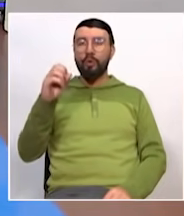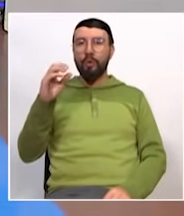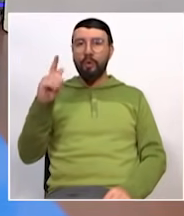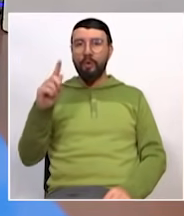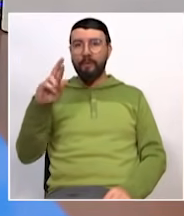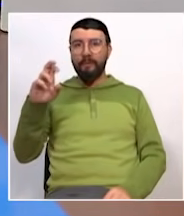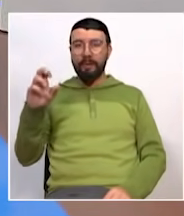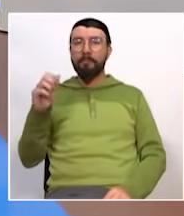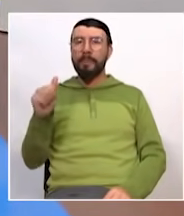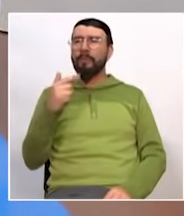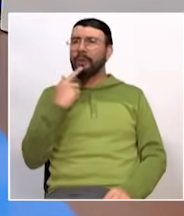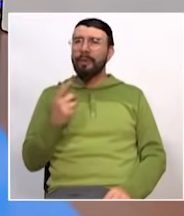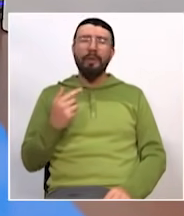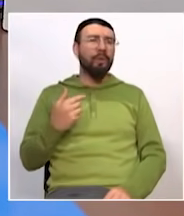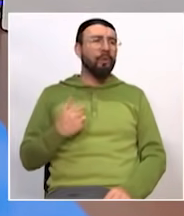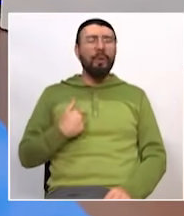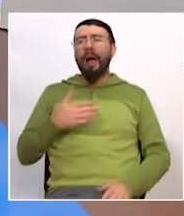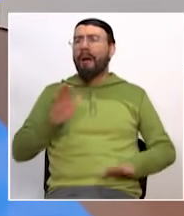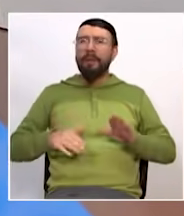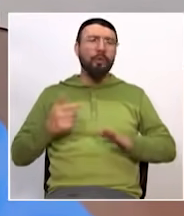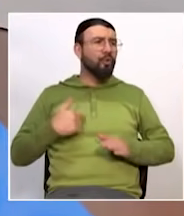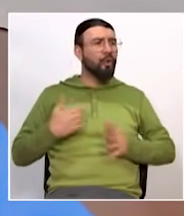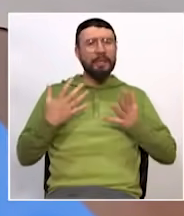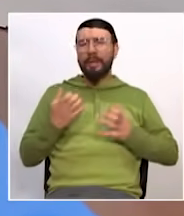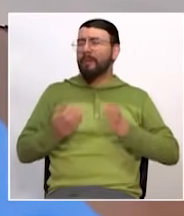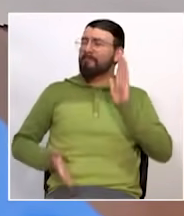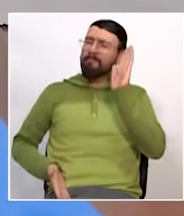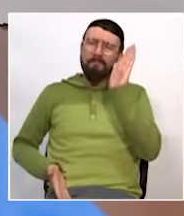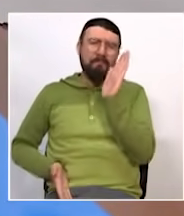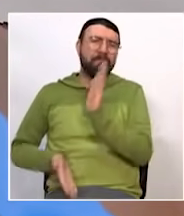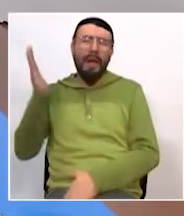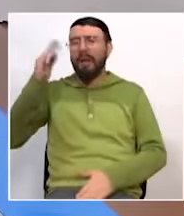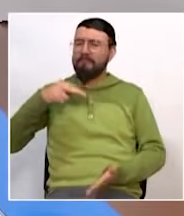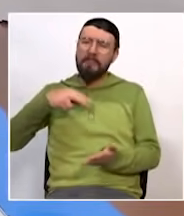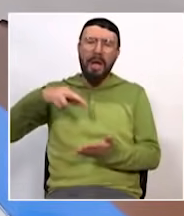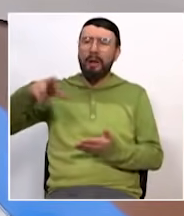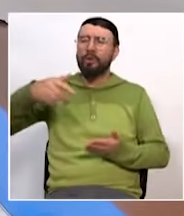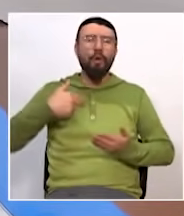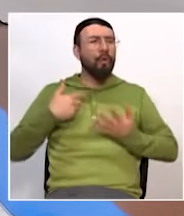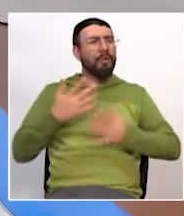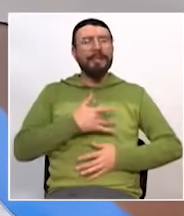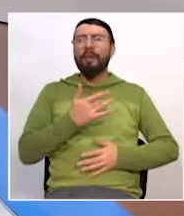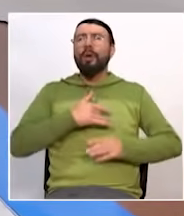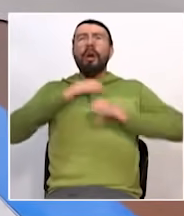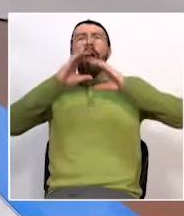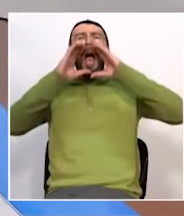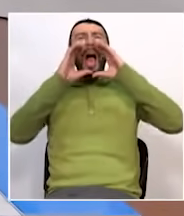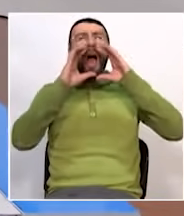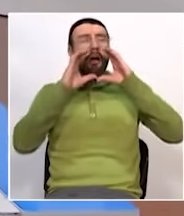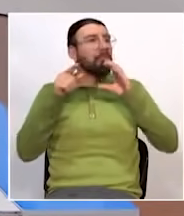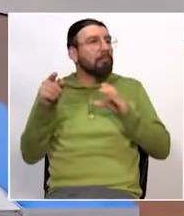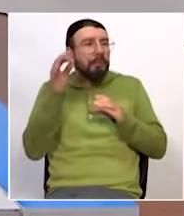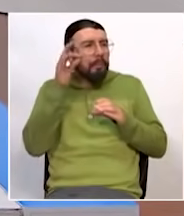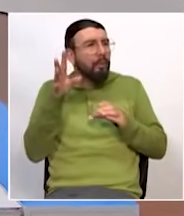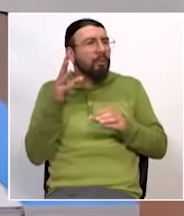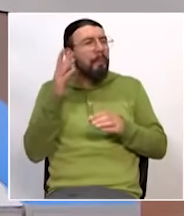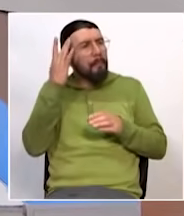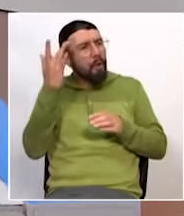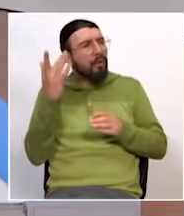ganas de salir corriendo y siento ganas de gritar qué podría hacer eso